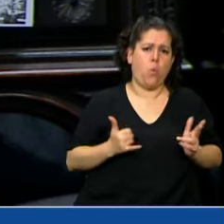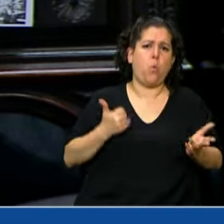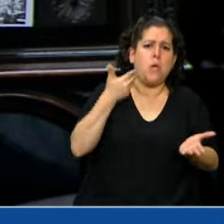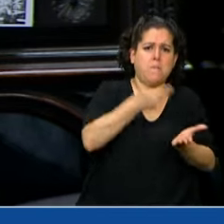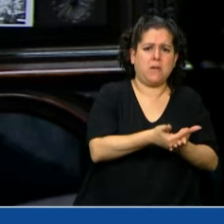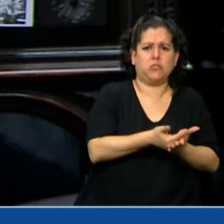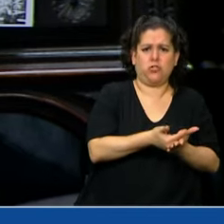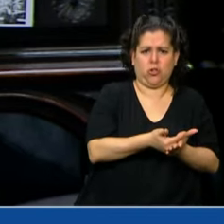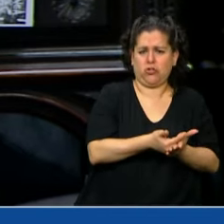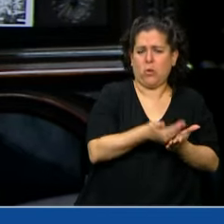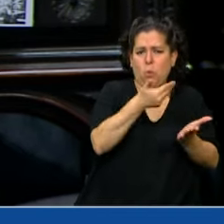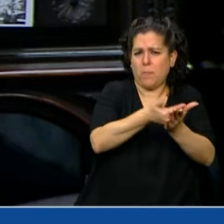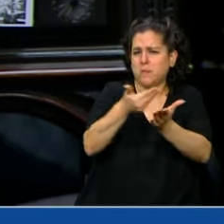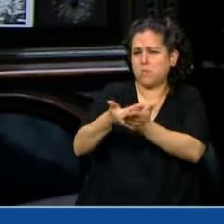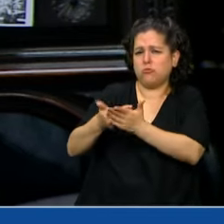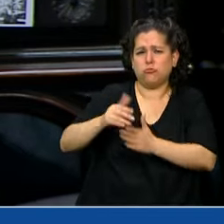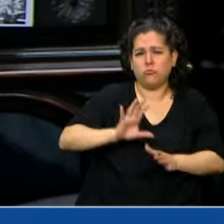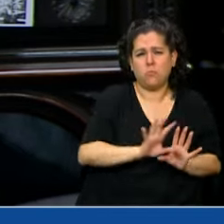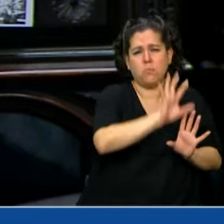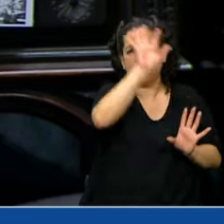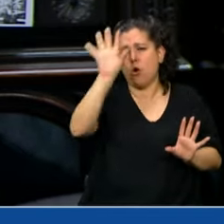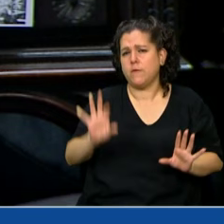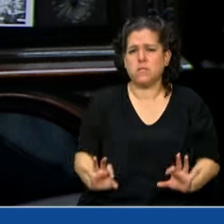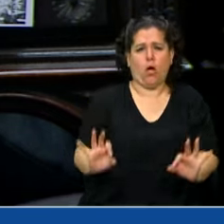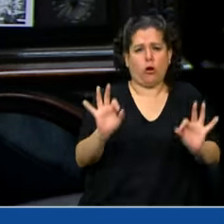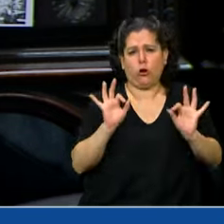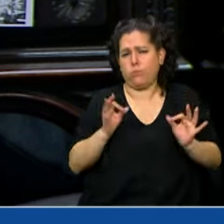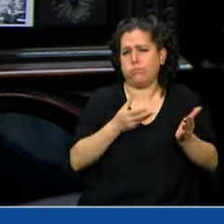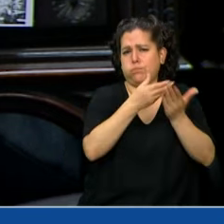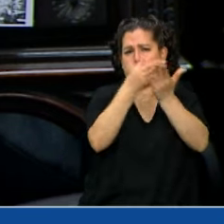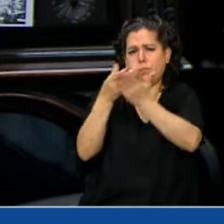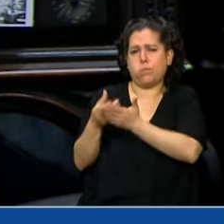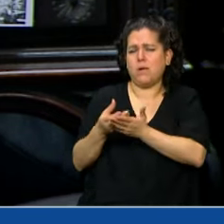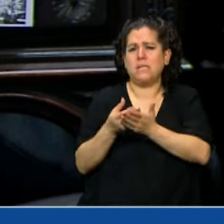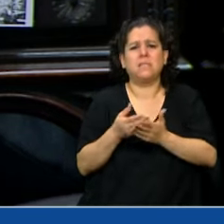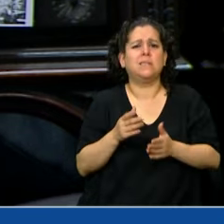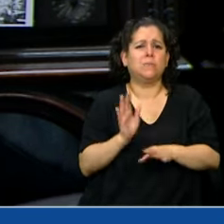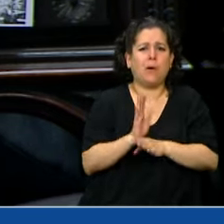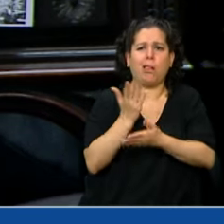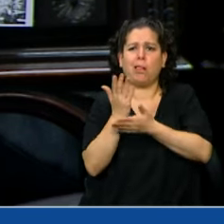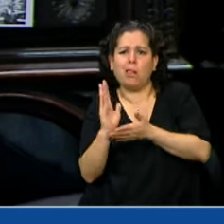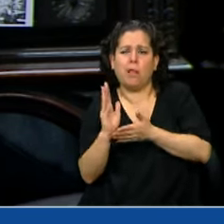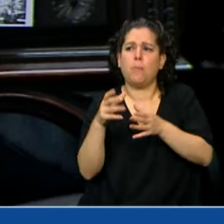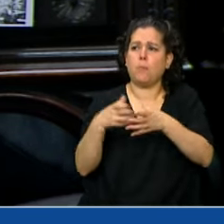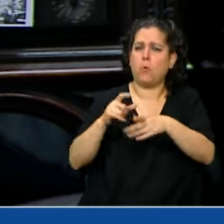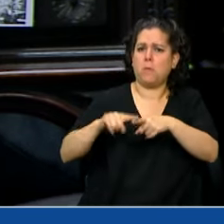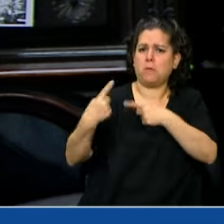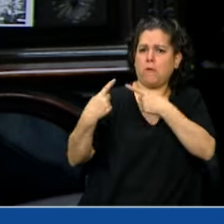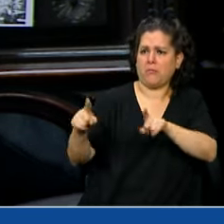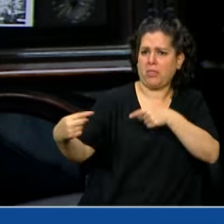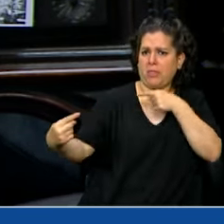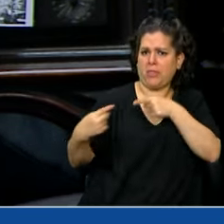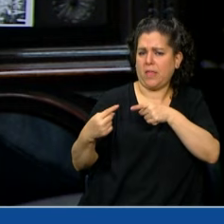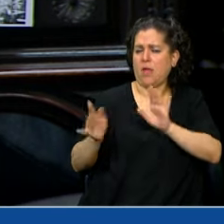en ciencia y tecnología en todas las provincias argentinas sin discriminación de orientación política de quién era el